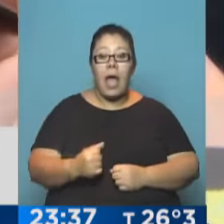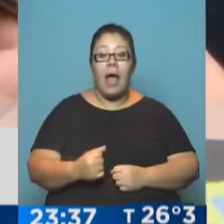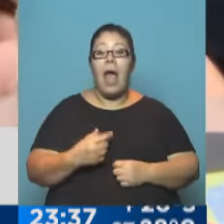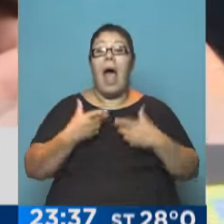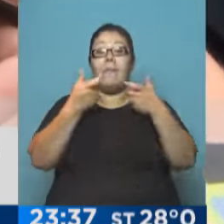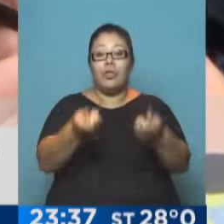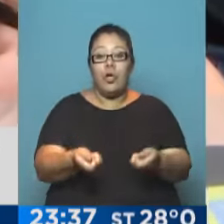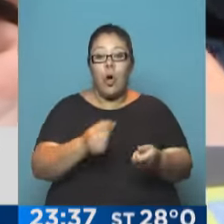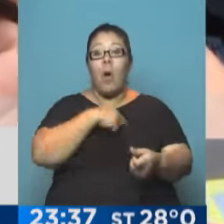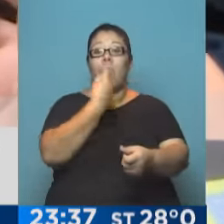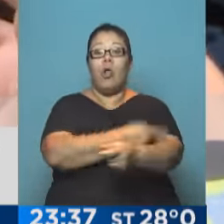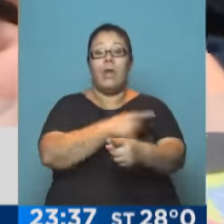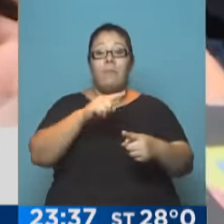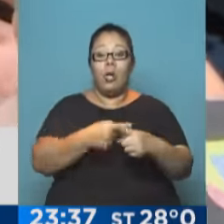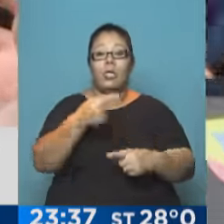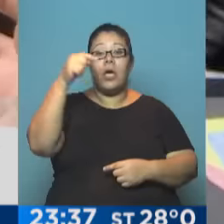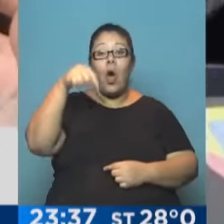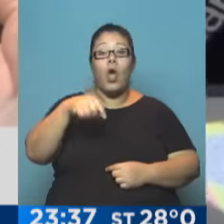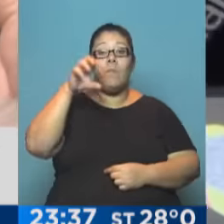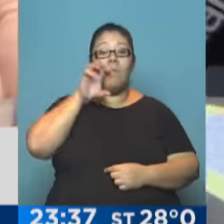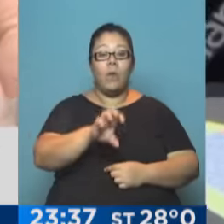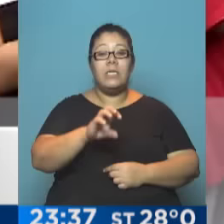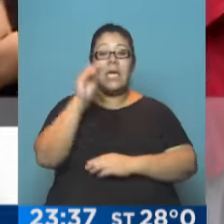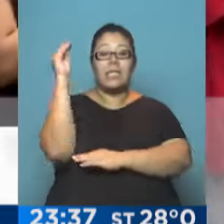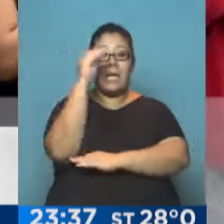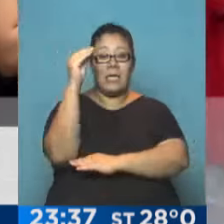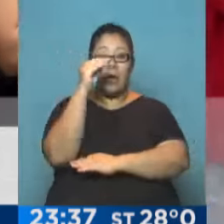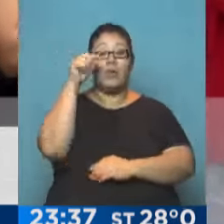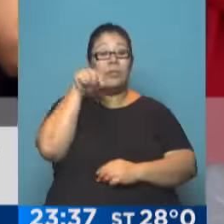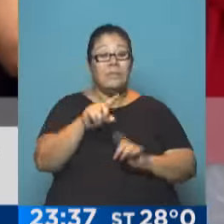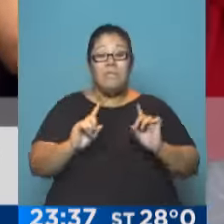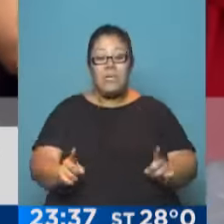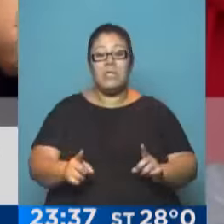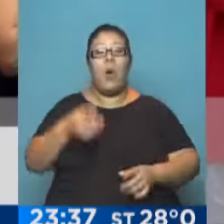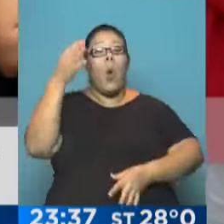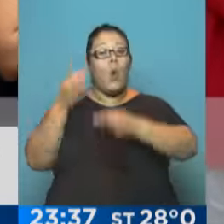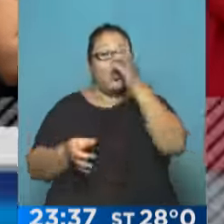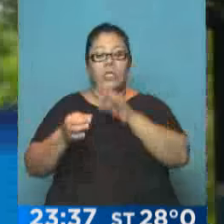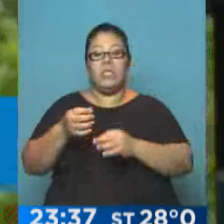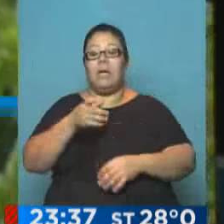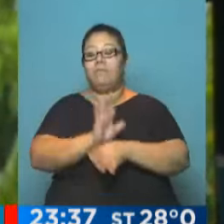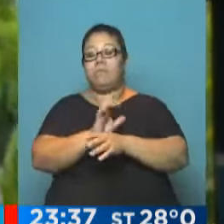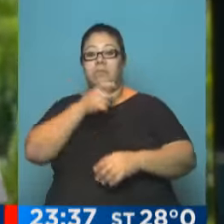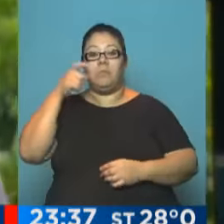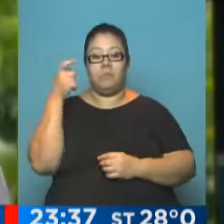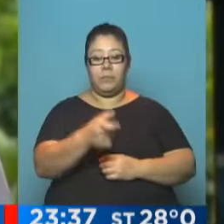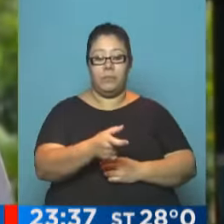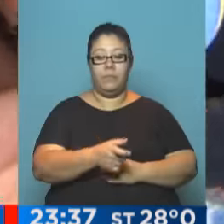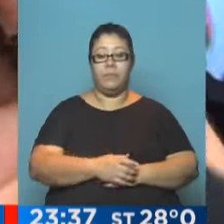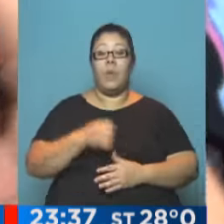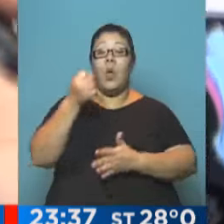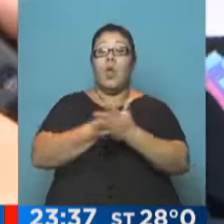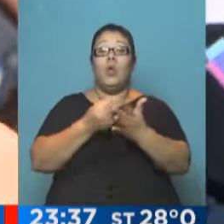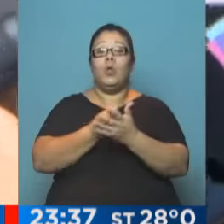poder político que hoy los mira desde Santa Cruz, a ese poder político también la justicia le ha dado una respuesta. ¿La lucha de ustedes finalizará